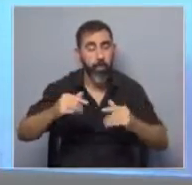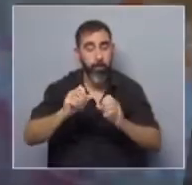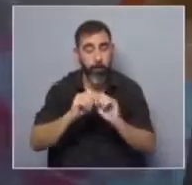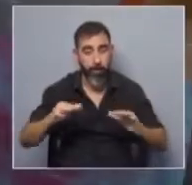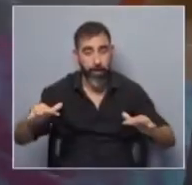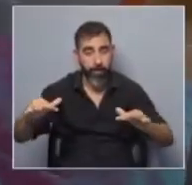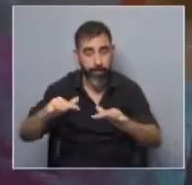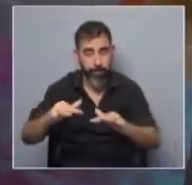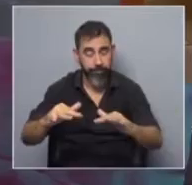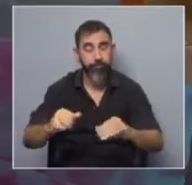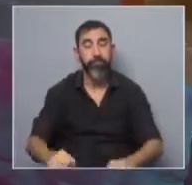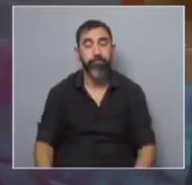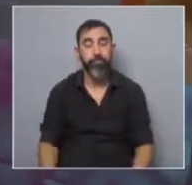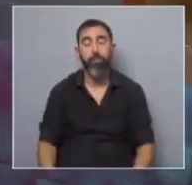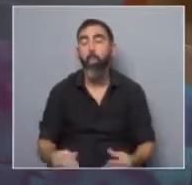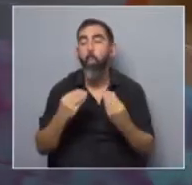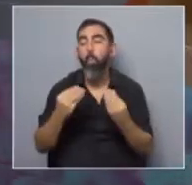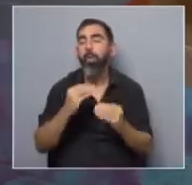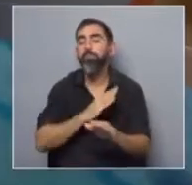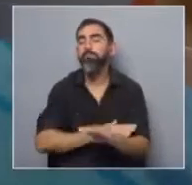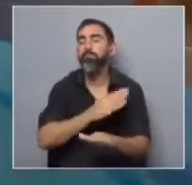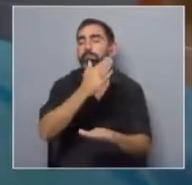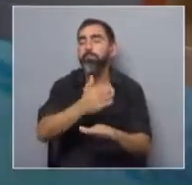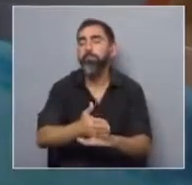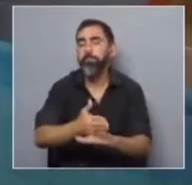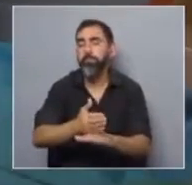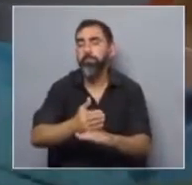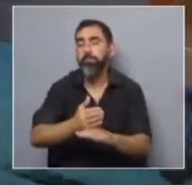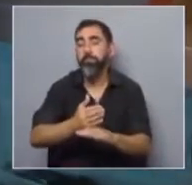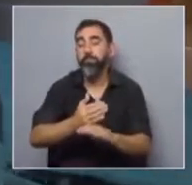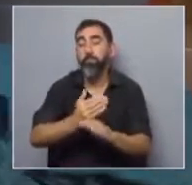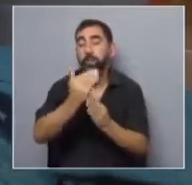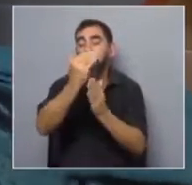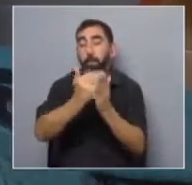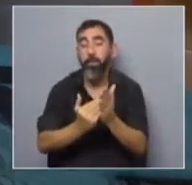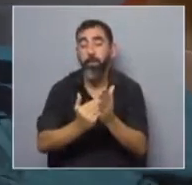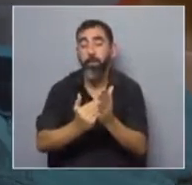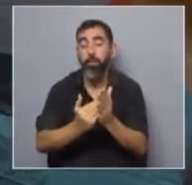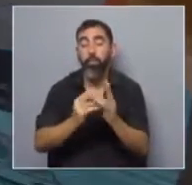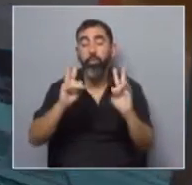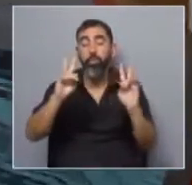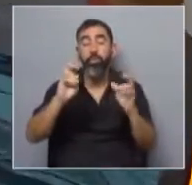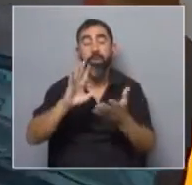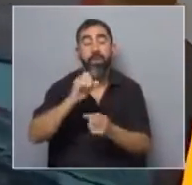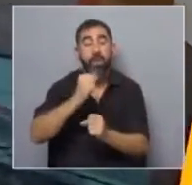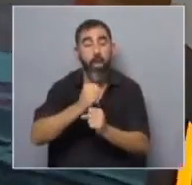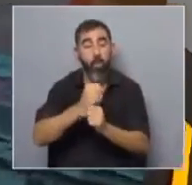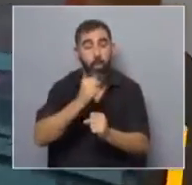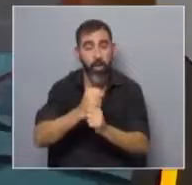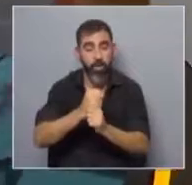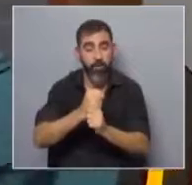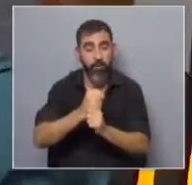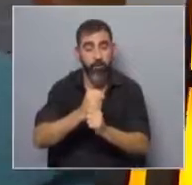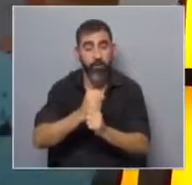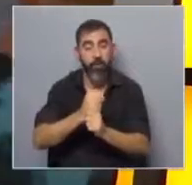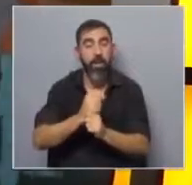pandemia, de cuál iba a ser el impacto de la reducción del producto sobre la ocupación, el empleo,